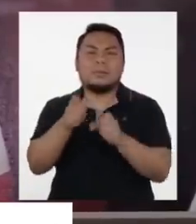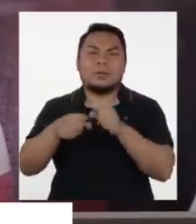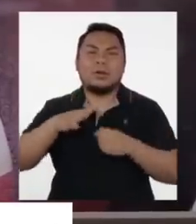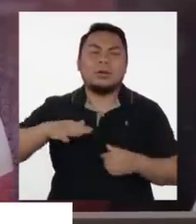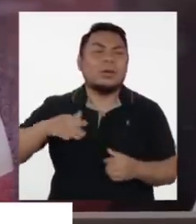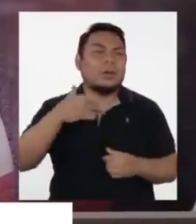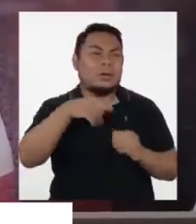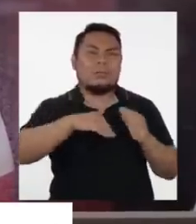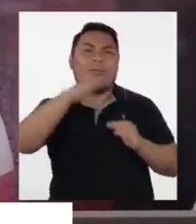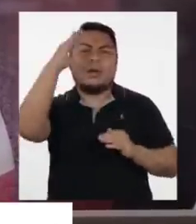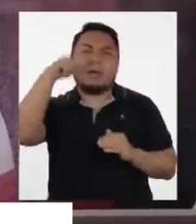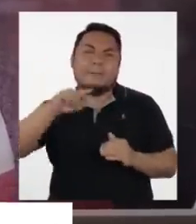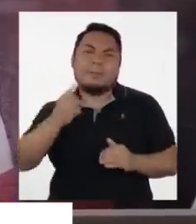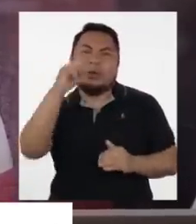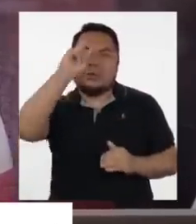que hacen los países de la región